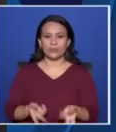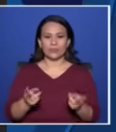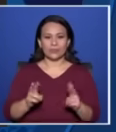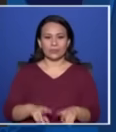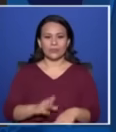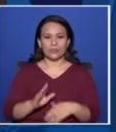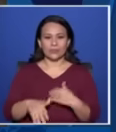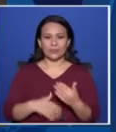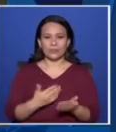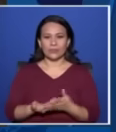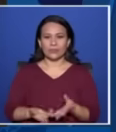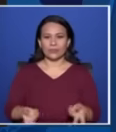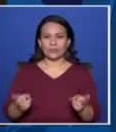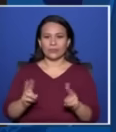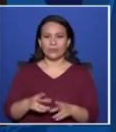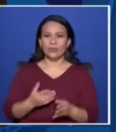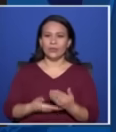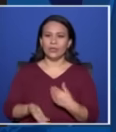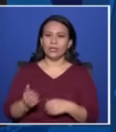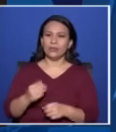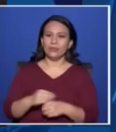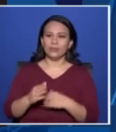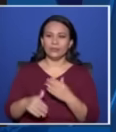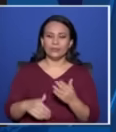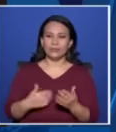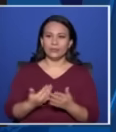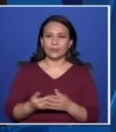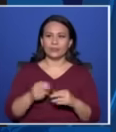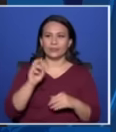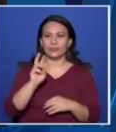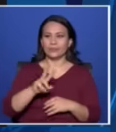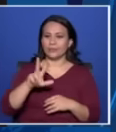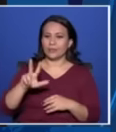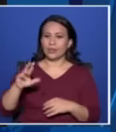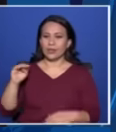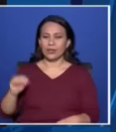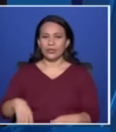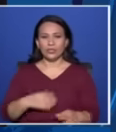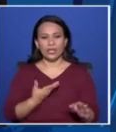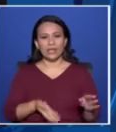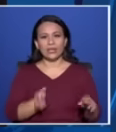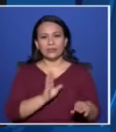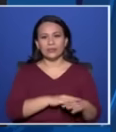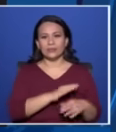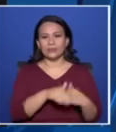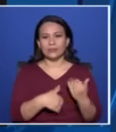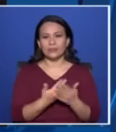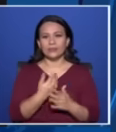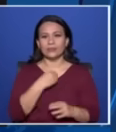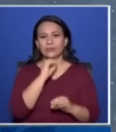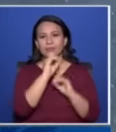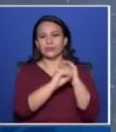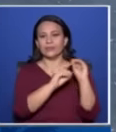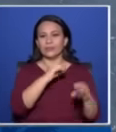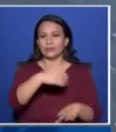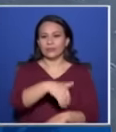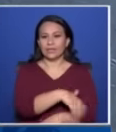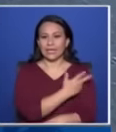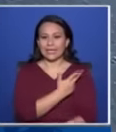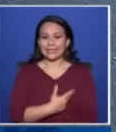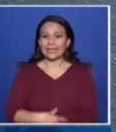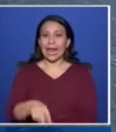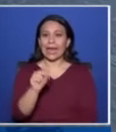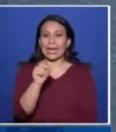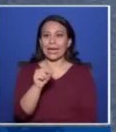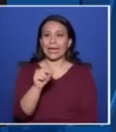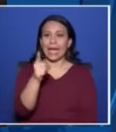Una ráfaga de disparos alarmó a los moradores de las calles 23 y la M en el suburbio de Guayaquil, quienes al salir de sus casas vieron a una